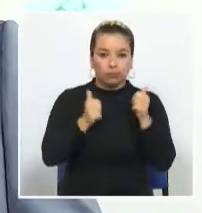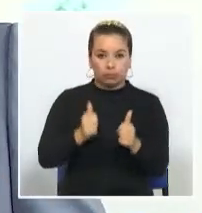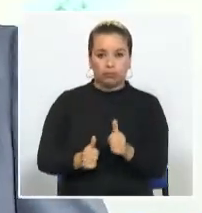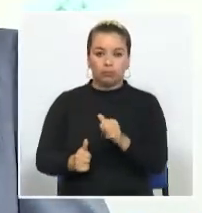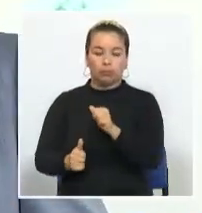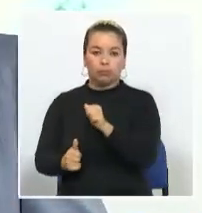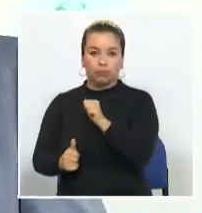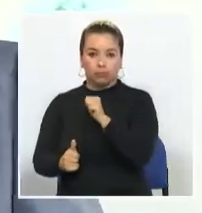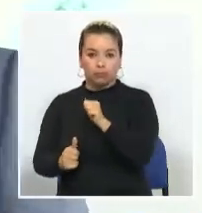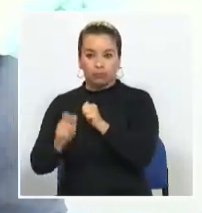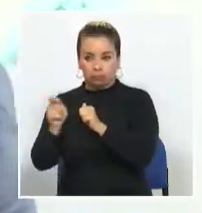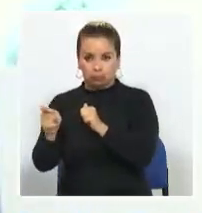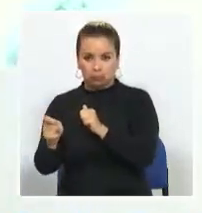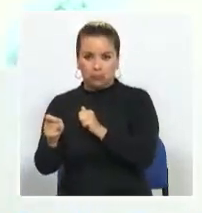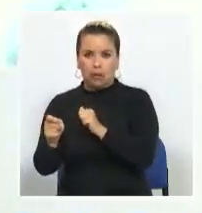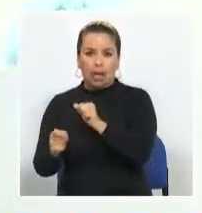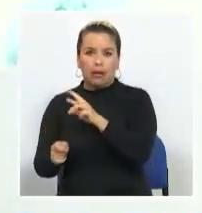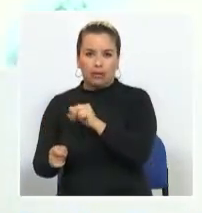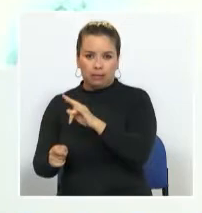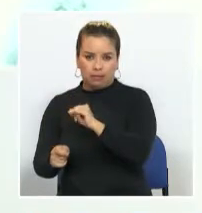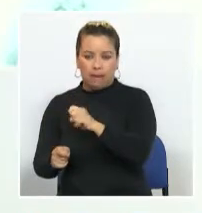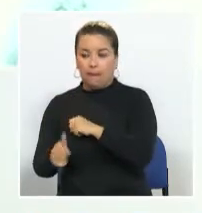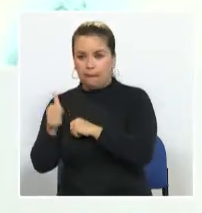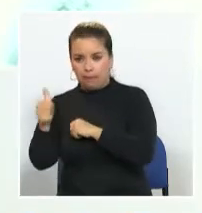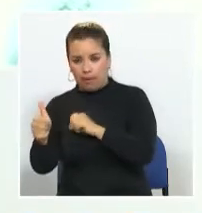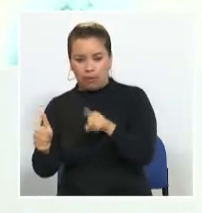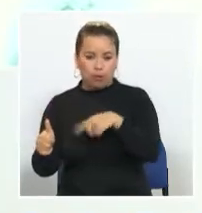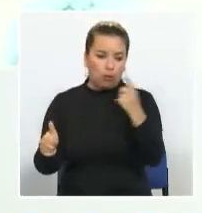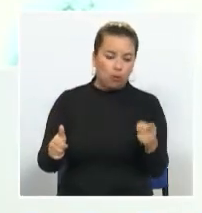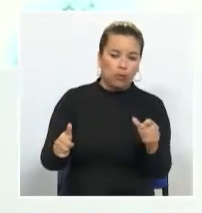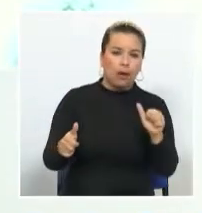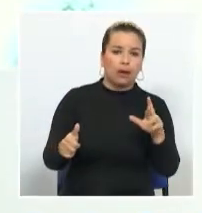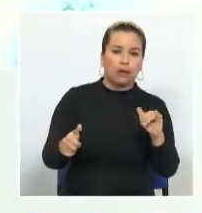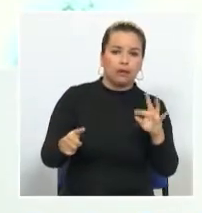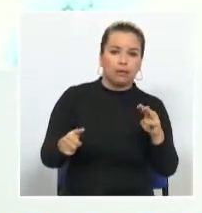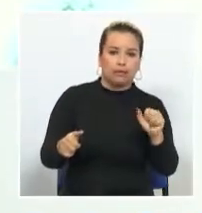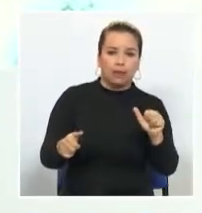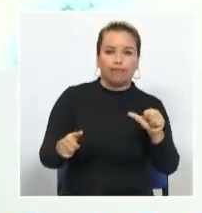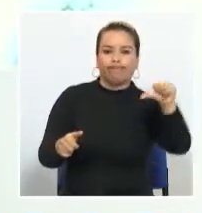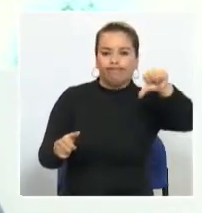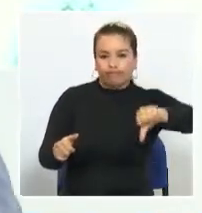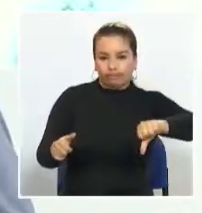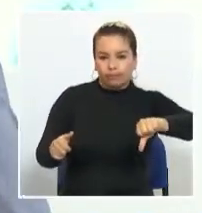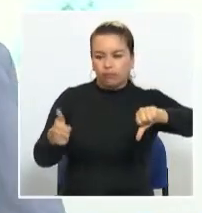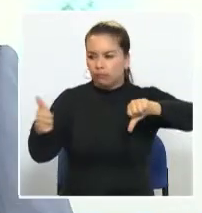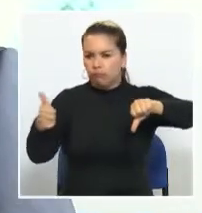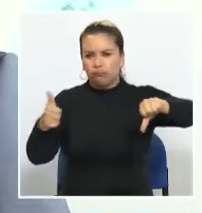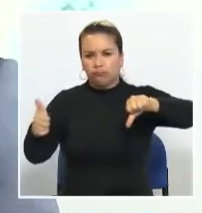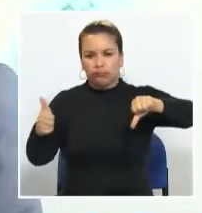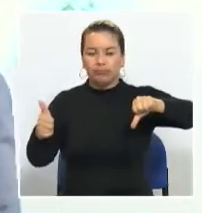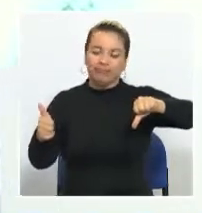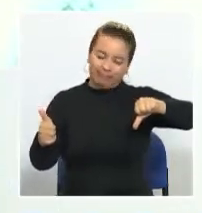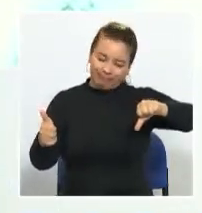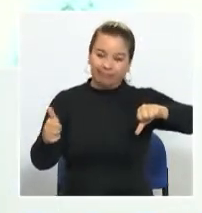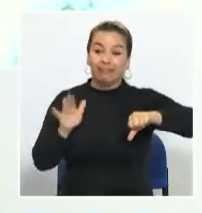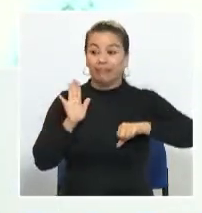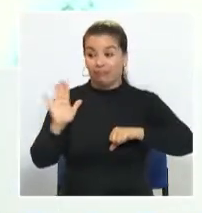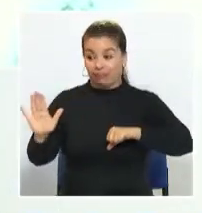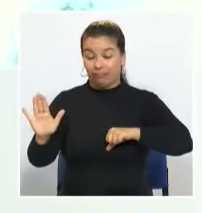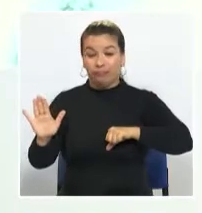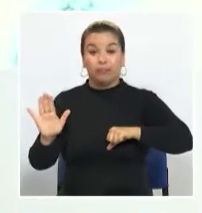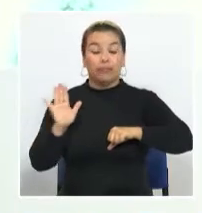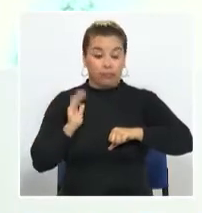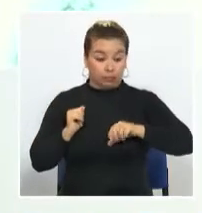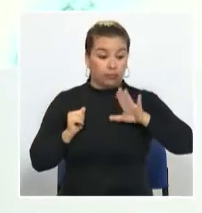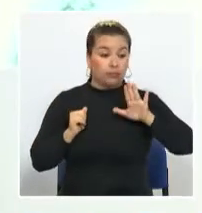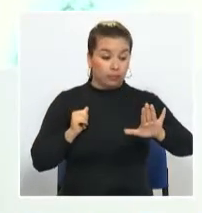denominan benignas y unas arritmias o un grupo que se denominan arritmias malignas. Como su nombre lo indica, las arritmias malignas son